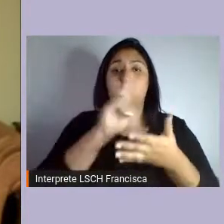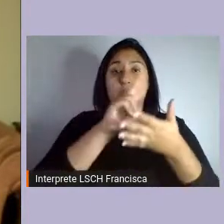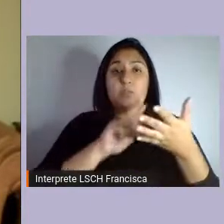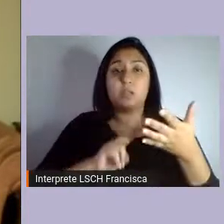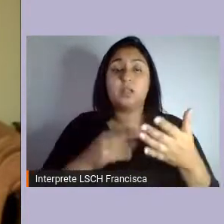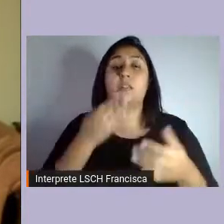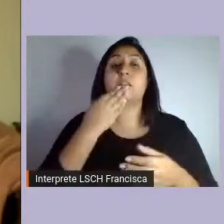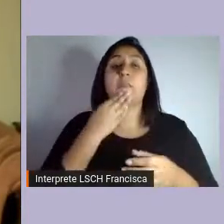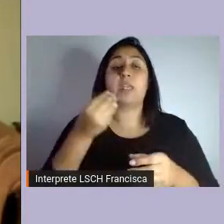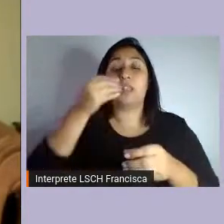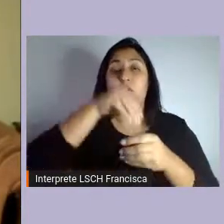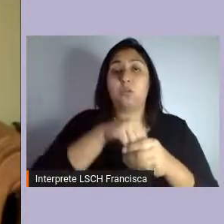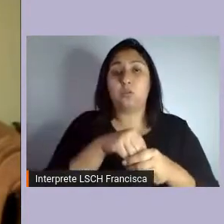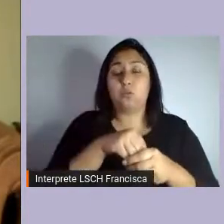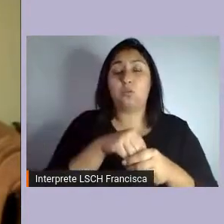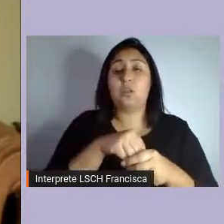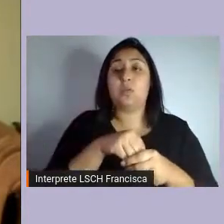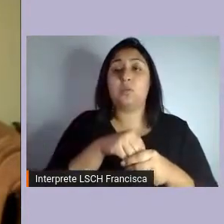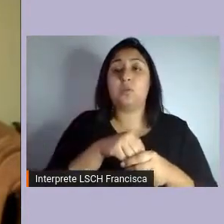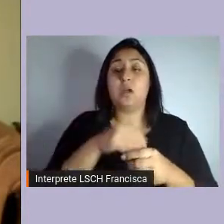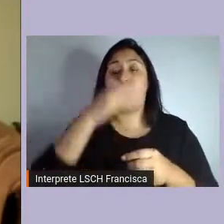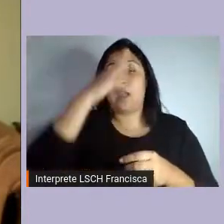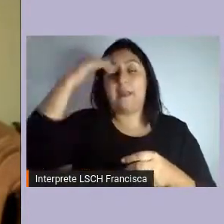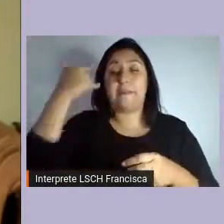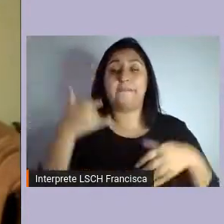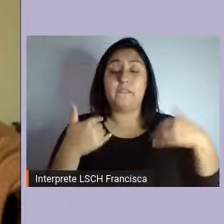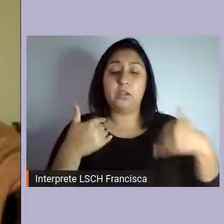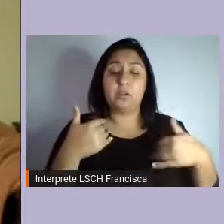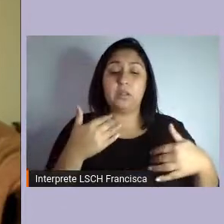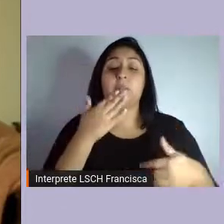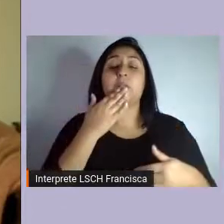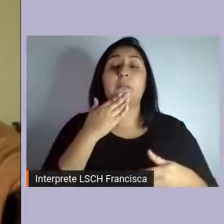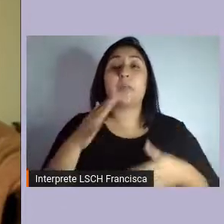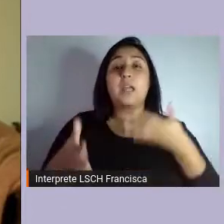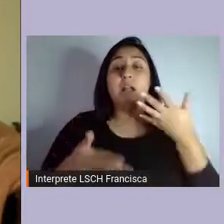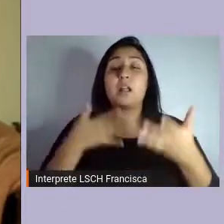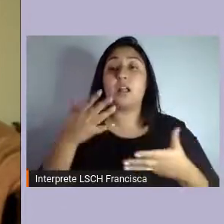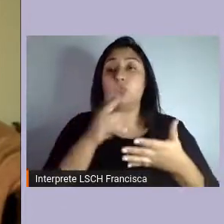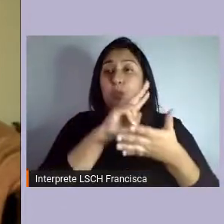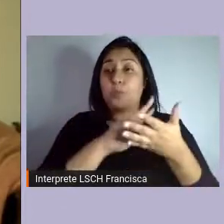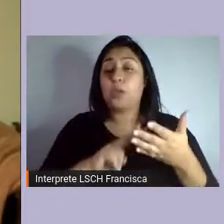Violeta Parra o el canto de los poetas chilenos.